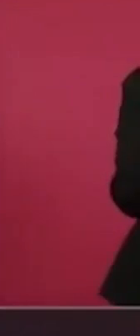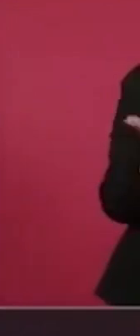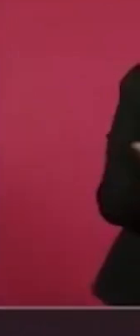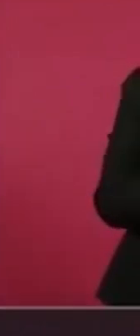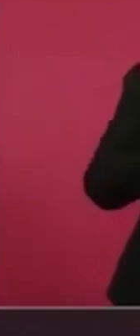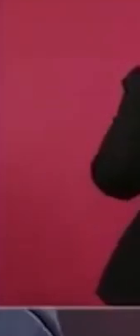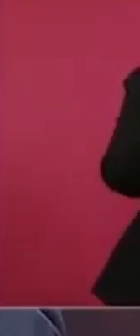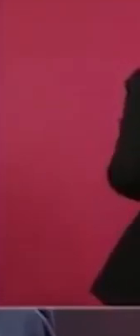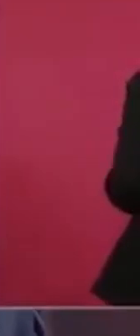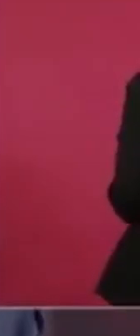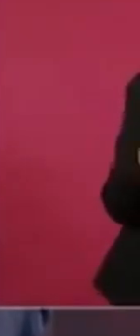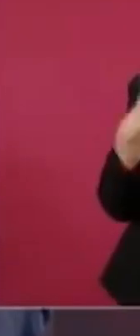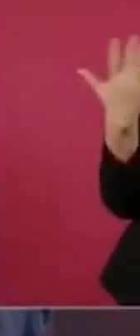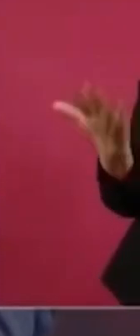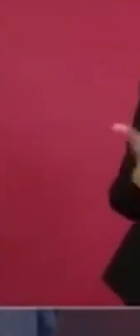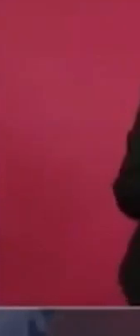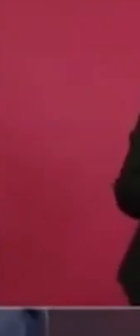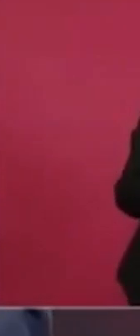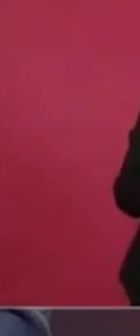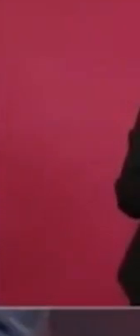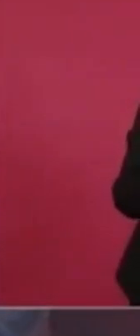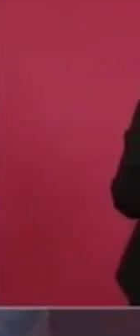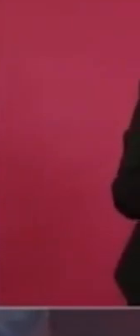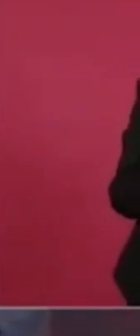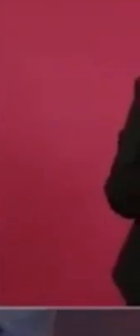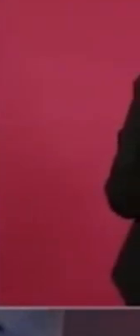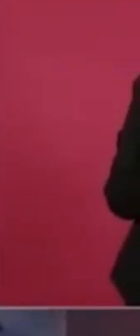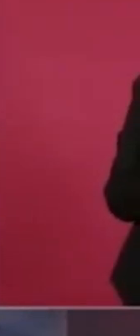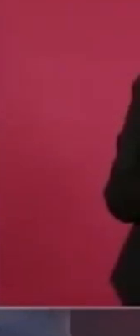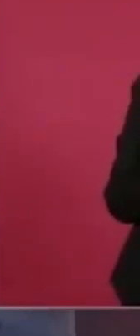Voy a invitar a